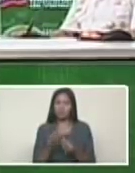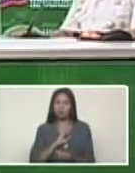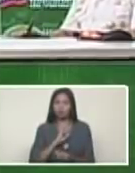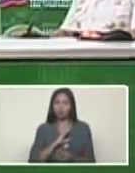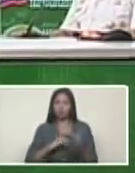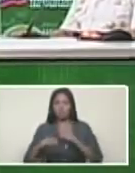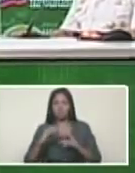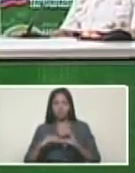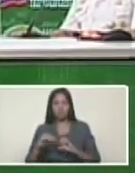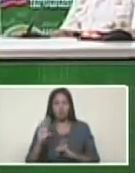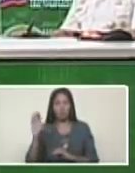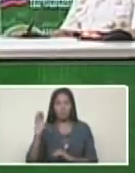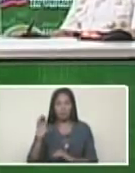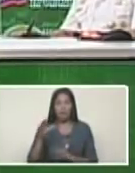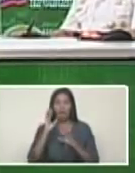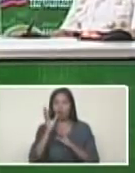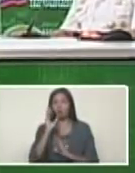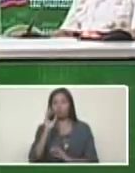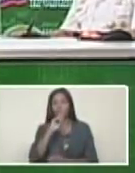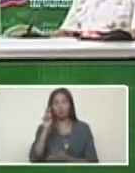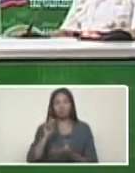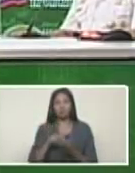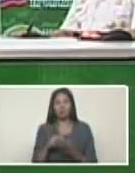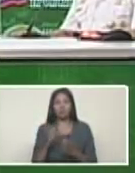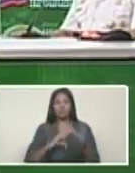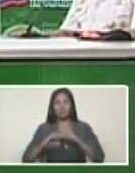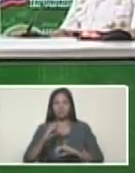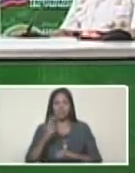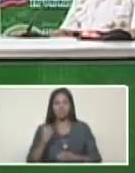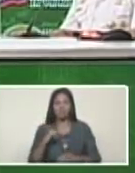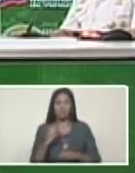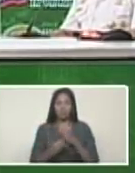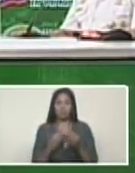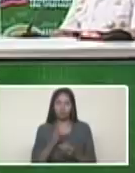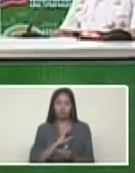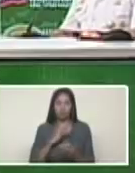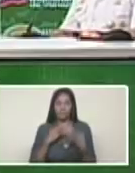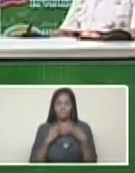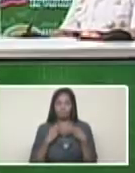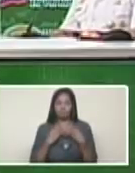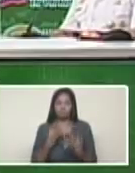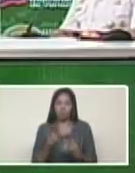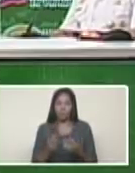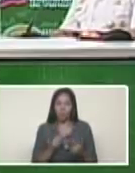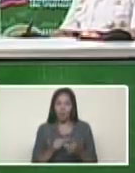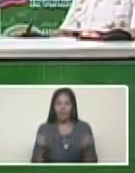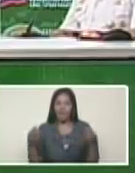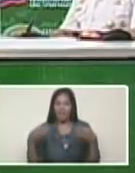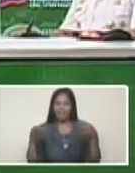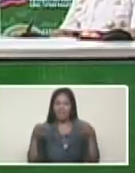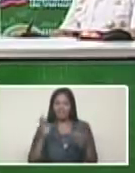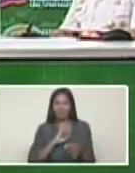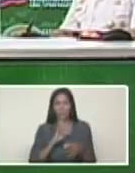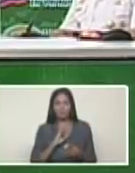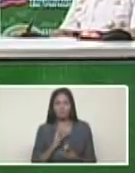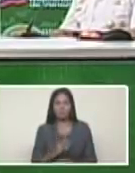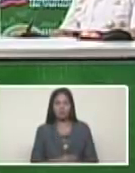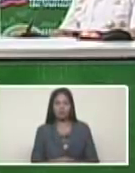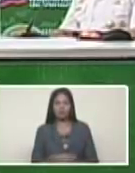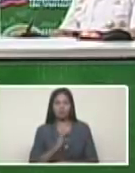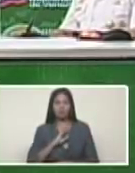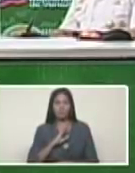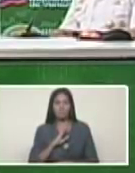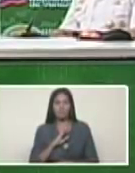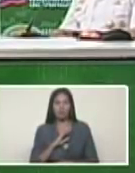científicos del país, del Consejo Nacional Científico? Mi saludo. ¿Qué tenemos que hacer para tener la materia prima? Y una vez que tengamos esas máquinas,